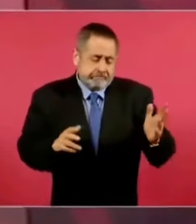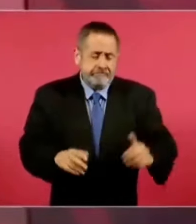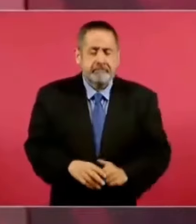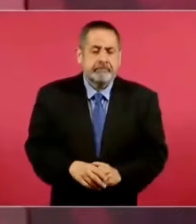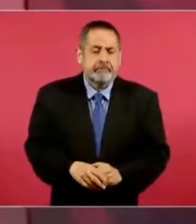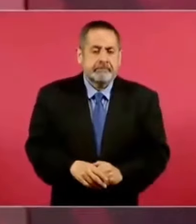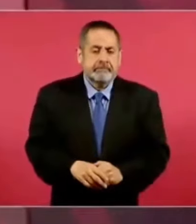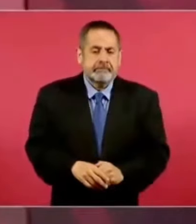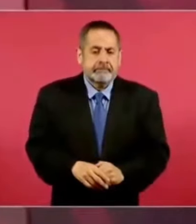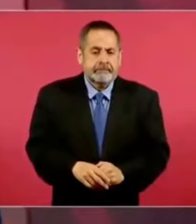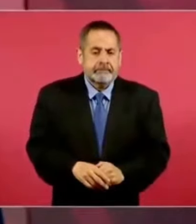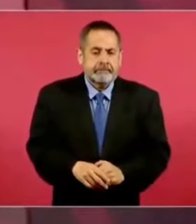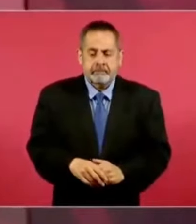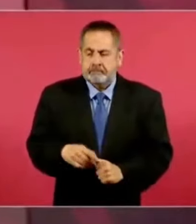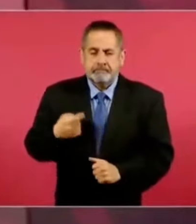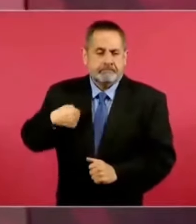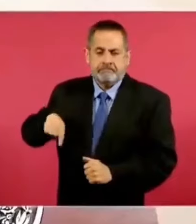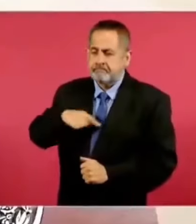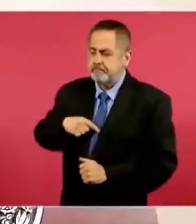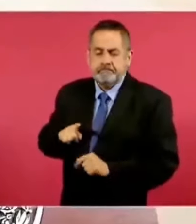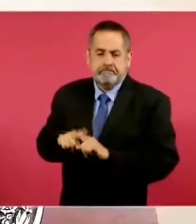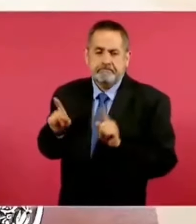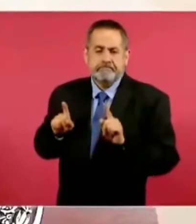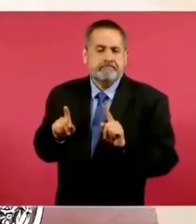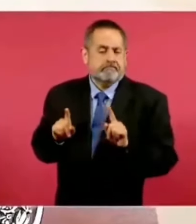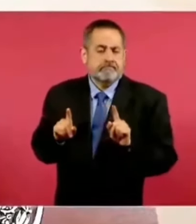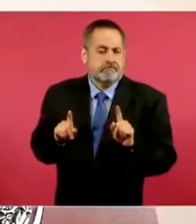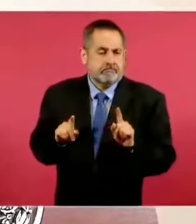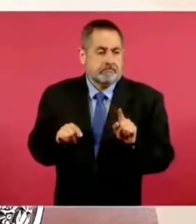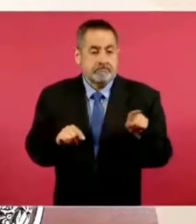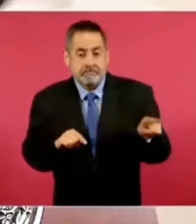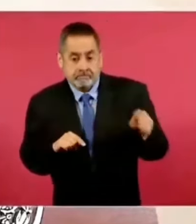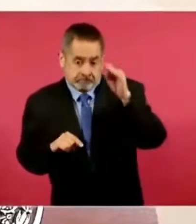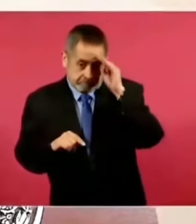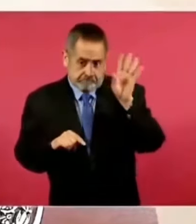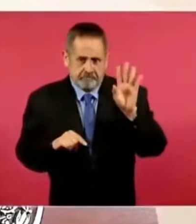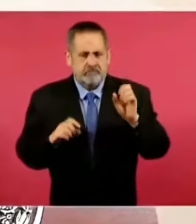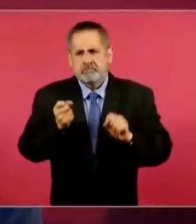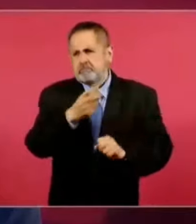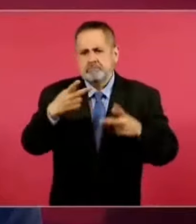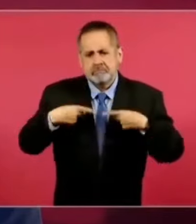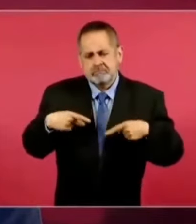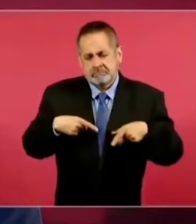Lo de nosotros, según él y muchos otros,